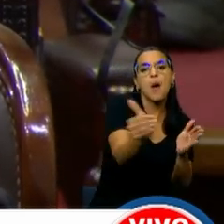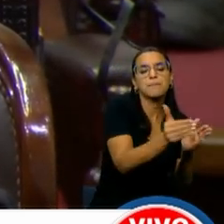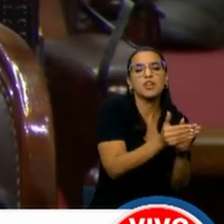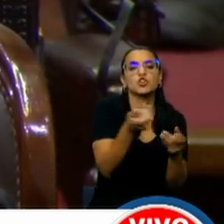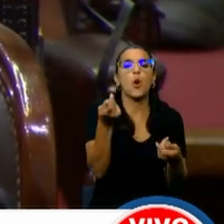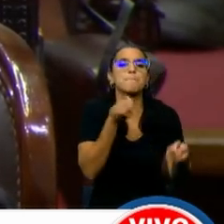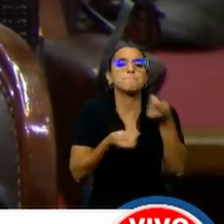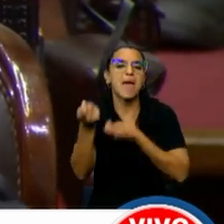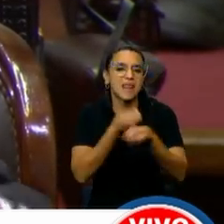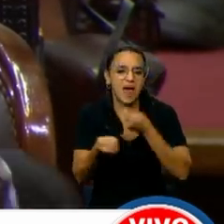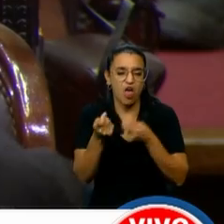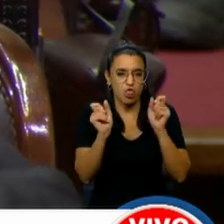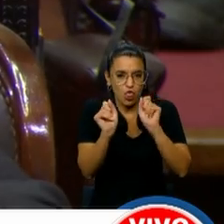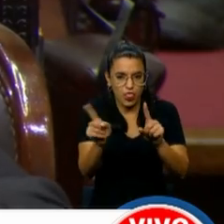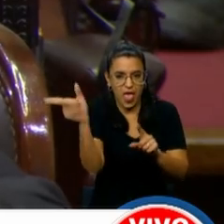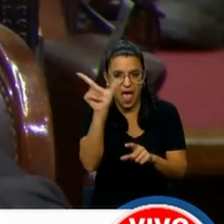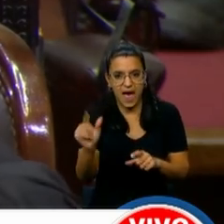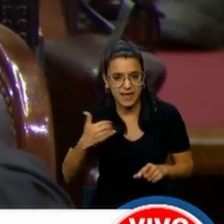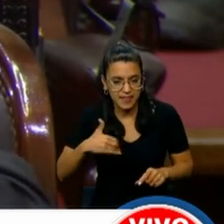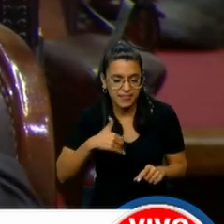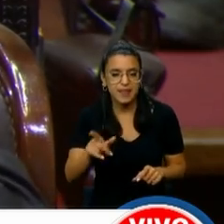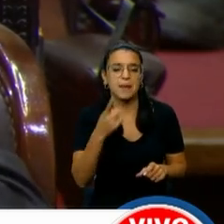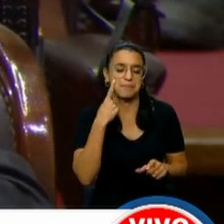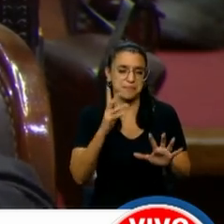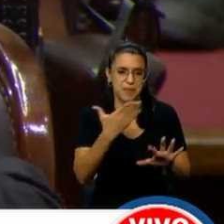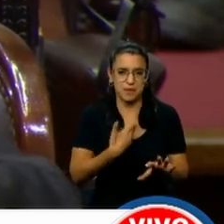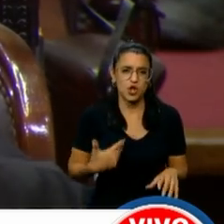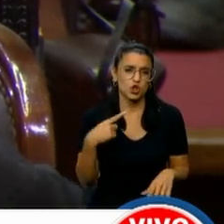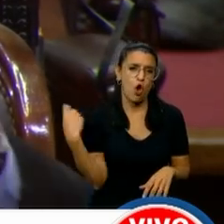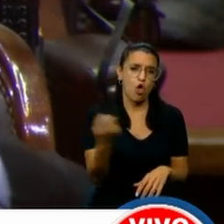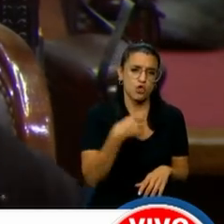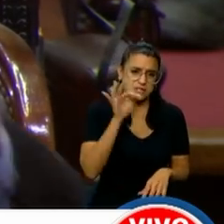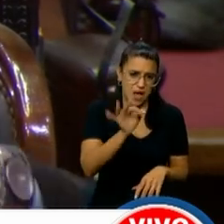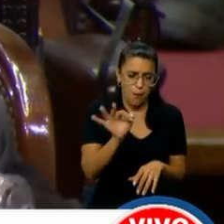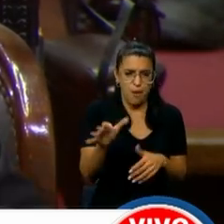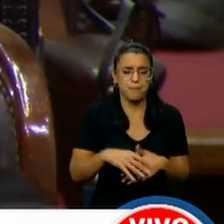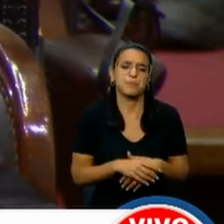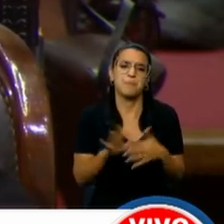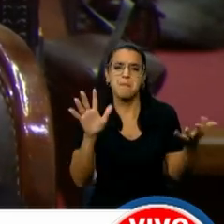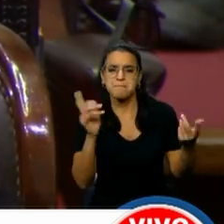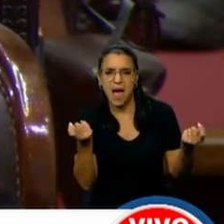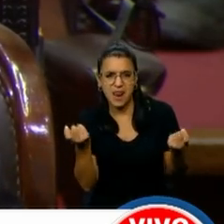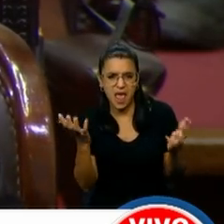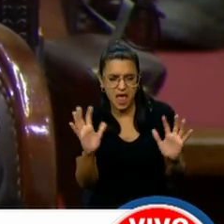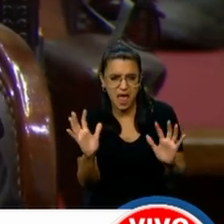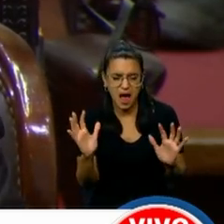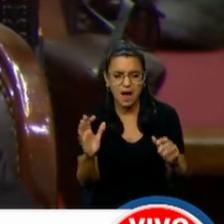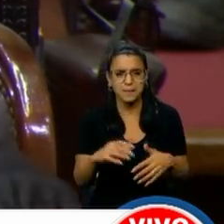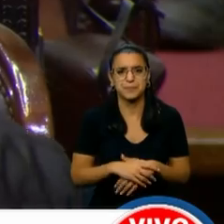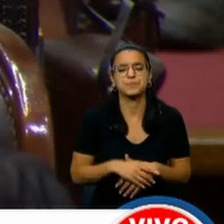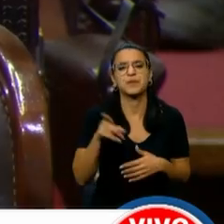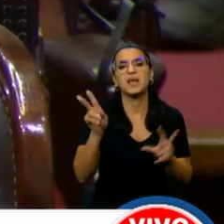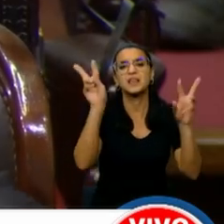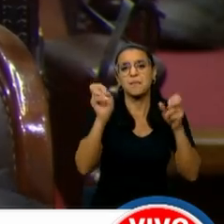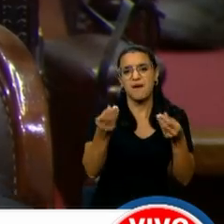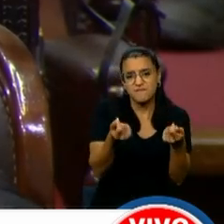hace el banco central de la república argentina mire presidente todos sabemos o los que nos manejamos en